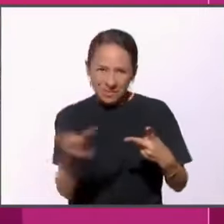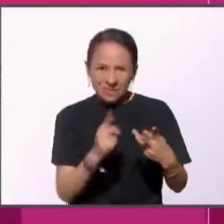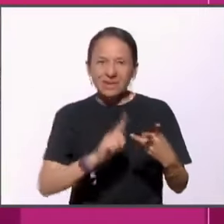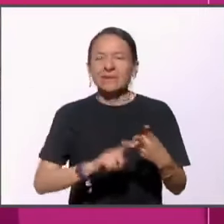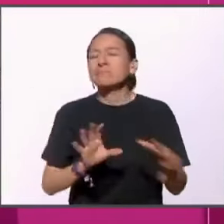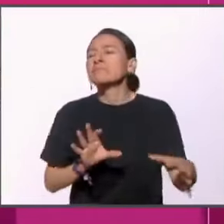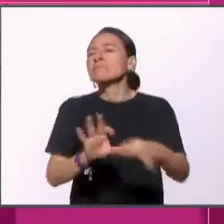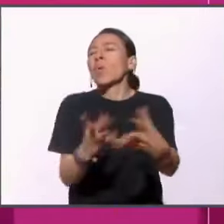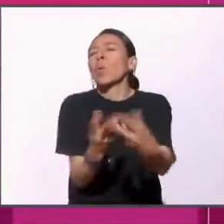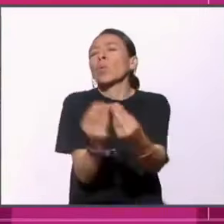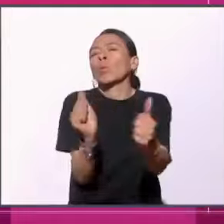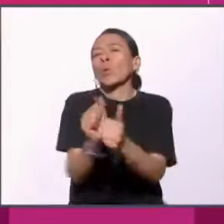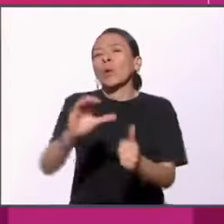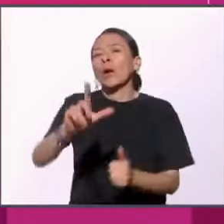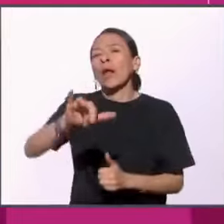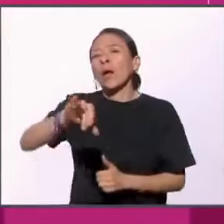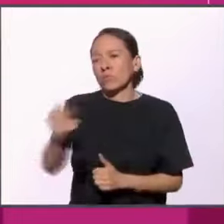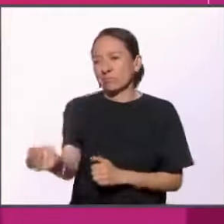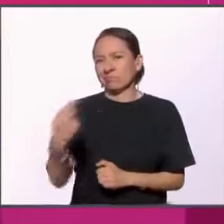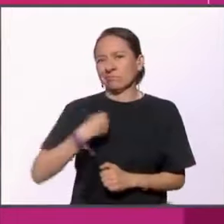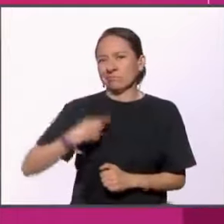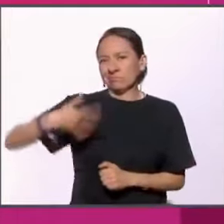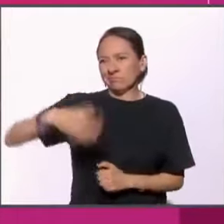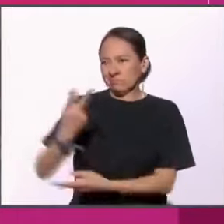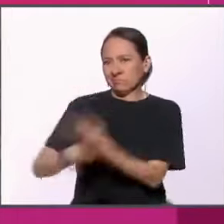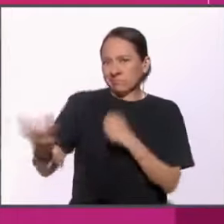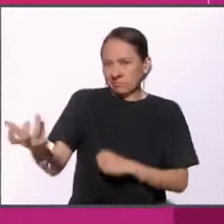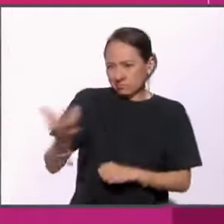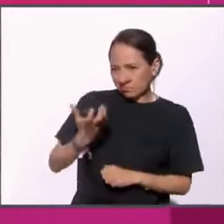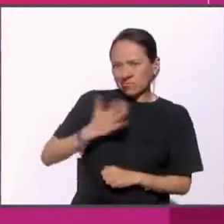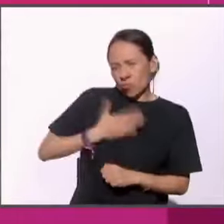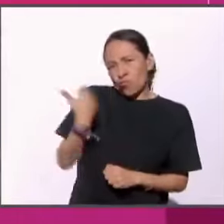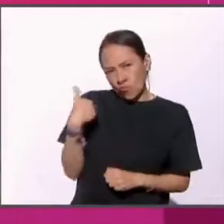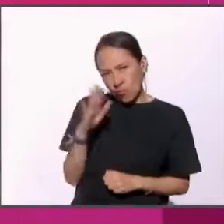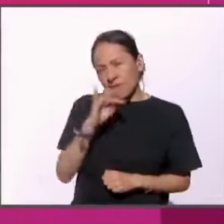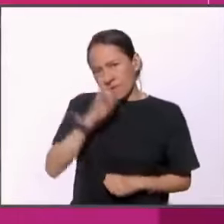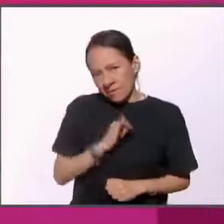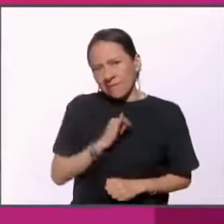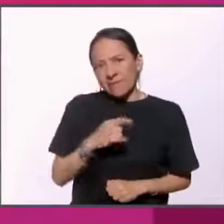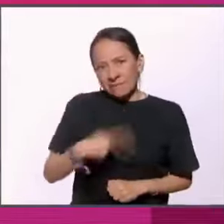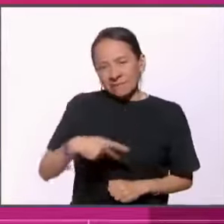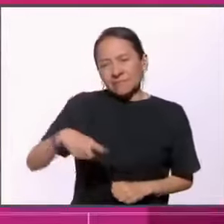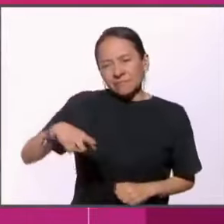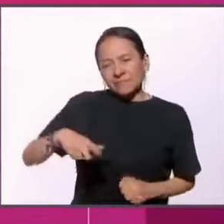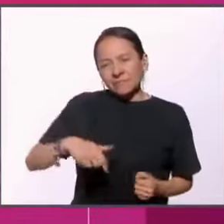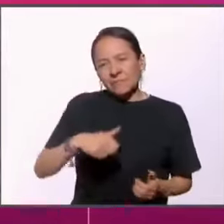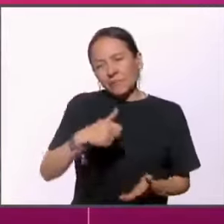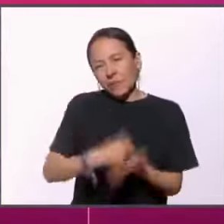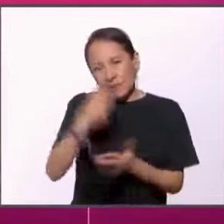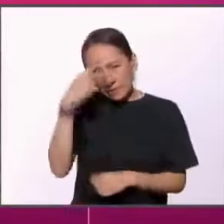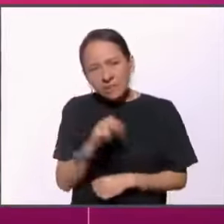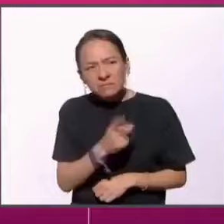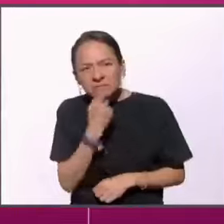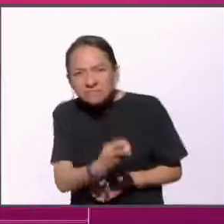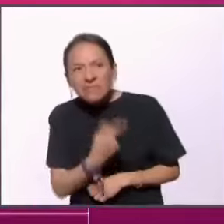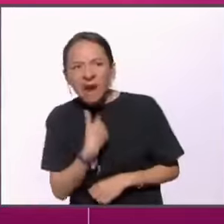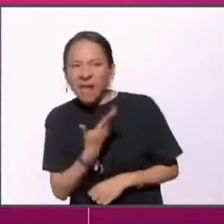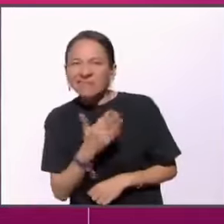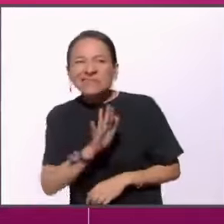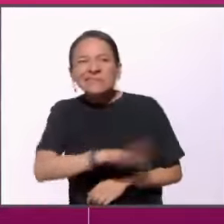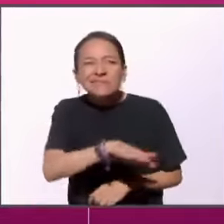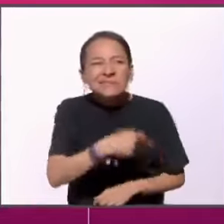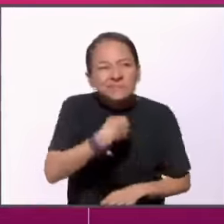de gobierno del Distrito Federal para que manipulara la justicia a su favor. Pero al rechazar los actos de corrupción,